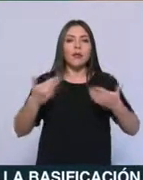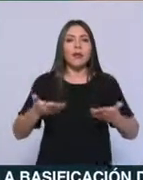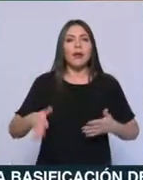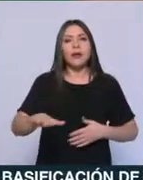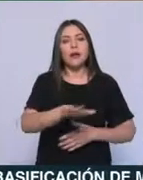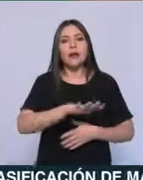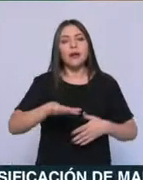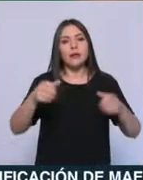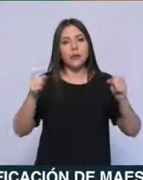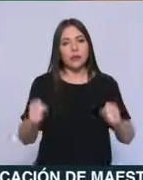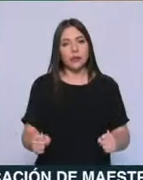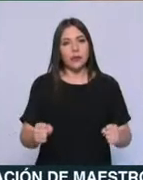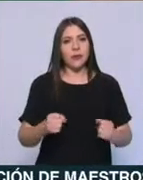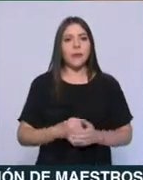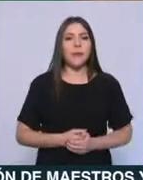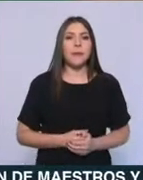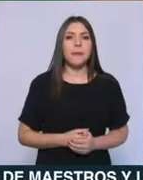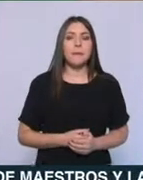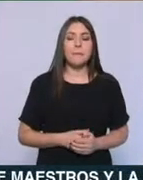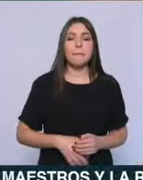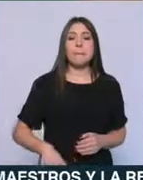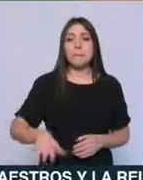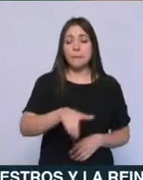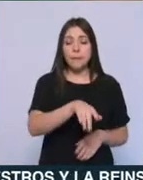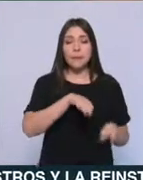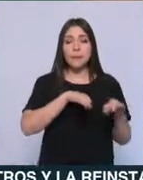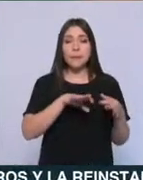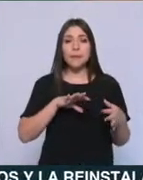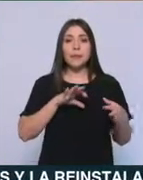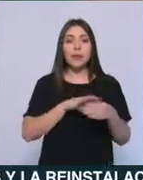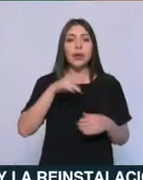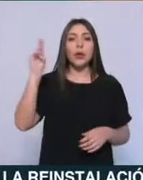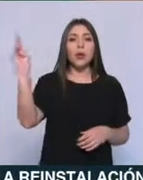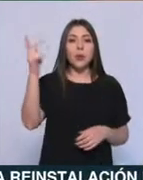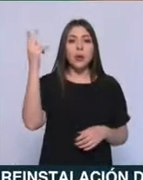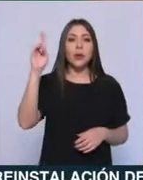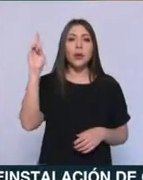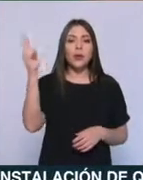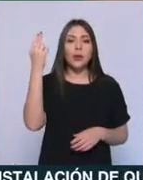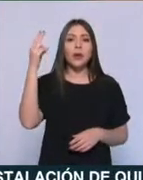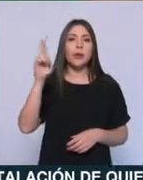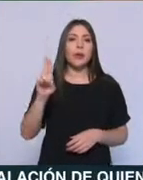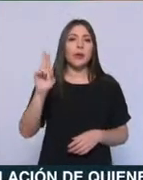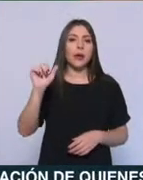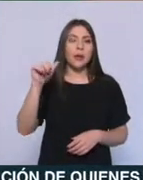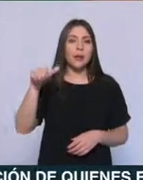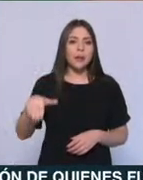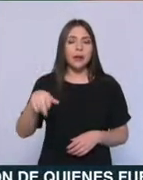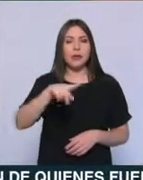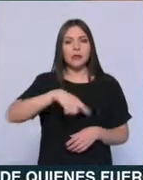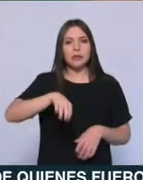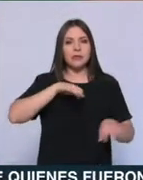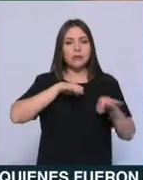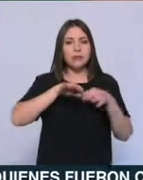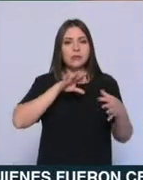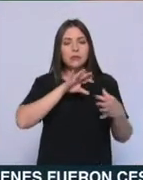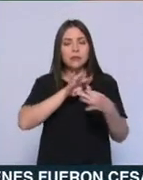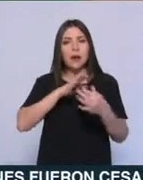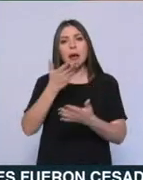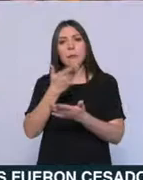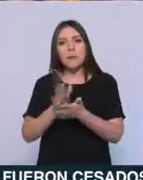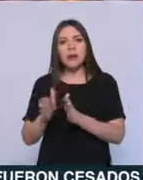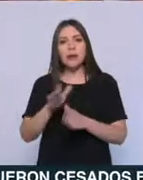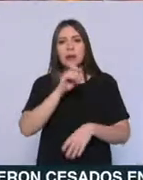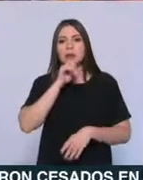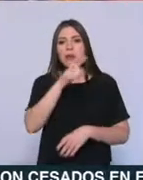la UAM, para los senderos seguros, y la idea es poder hacer esto mismo con las universidades